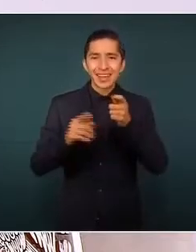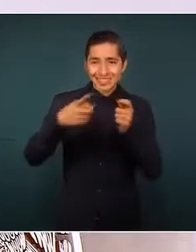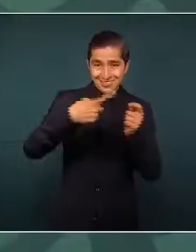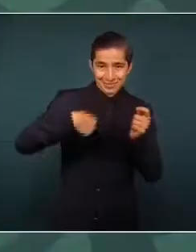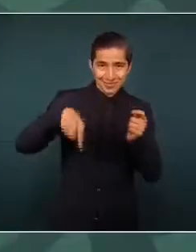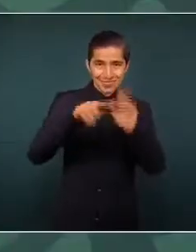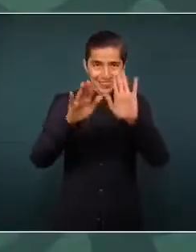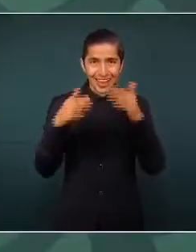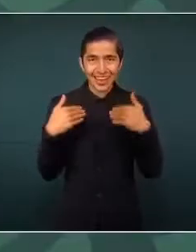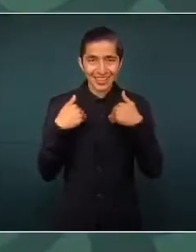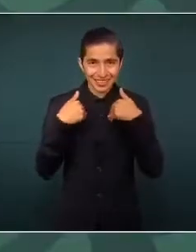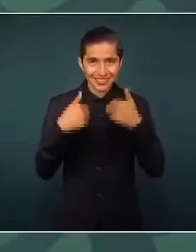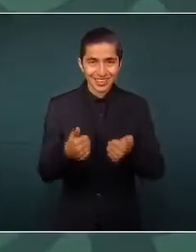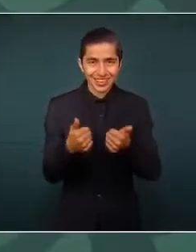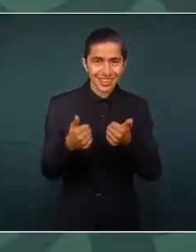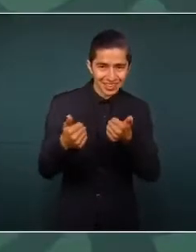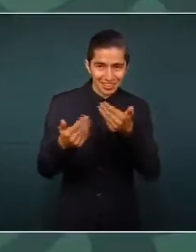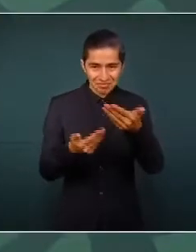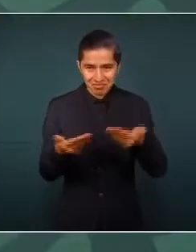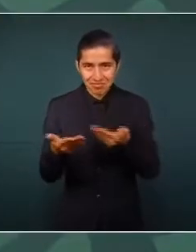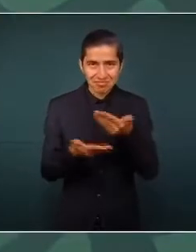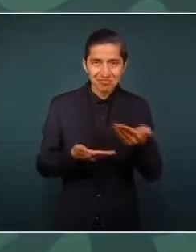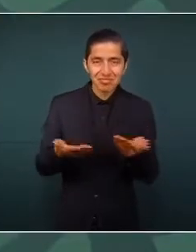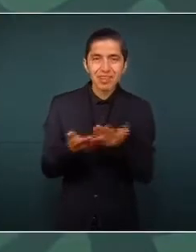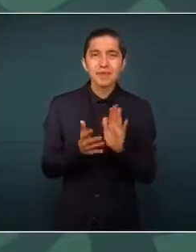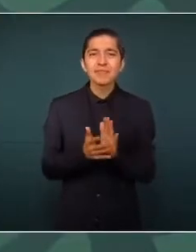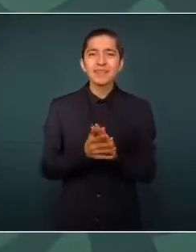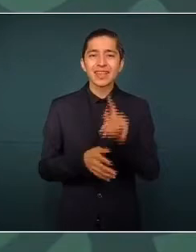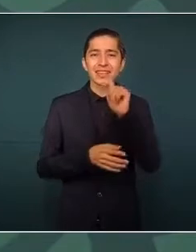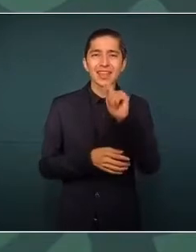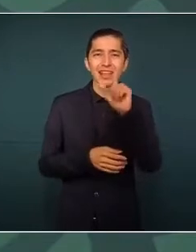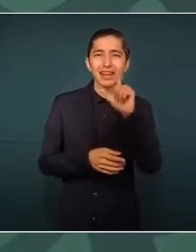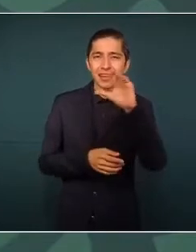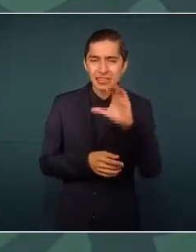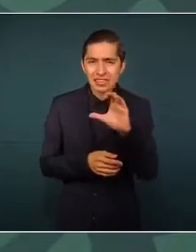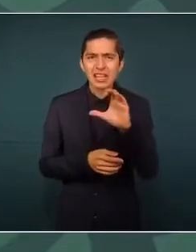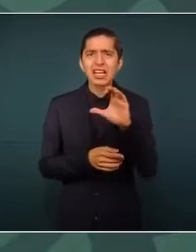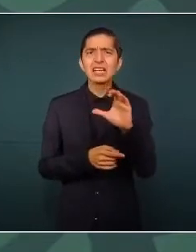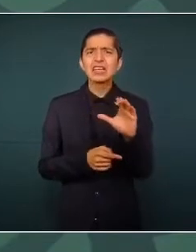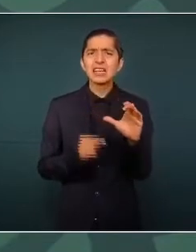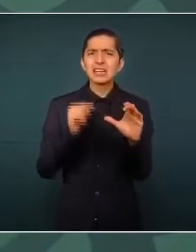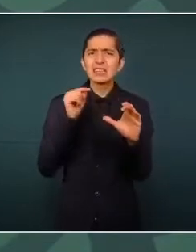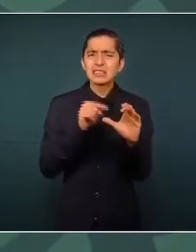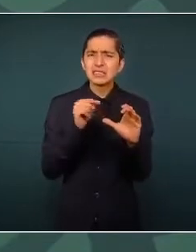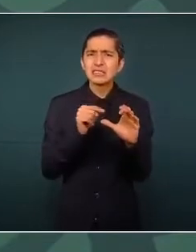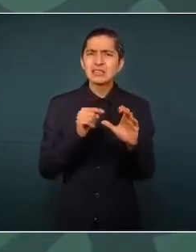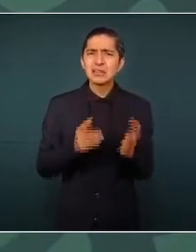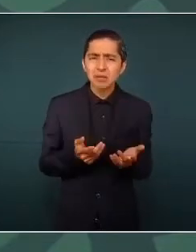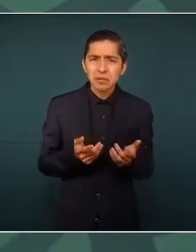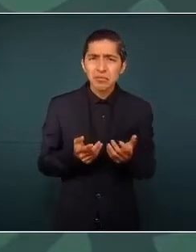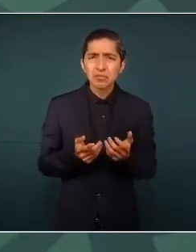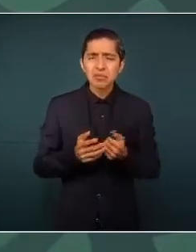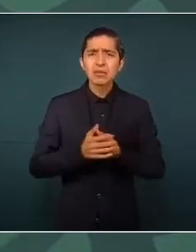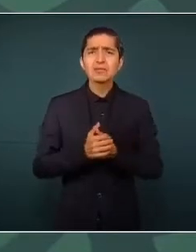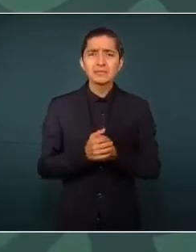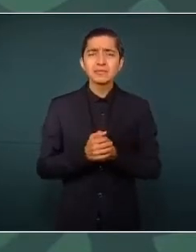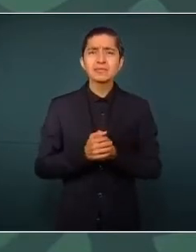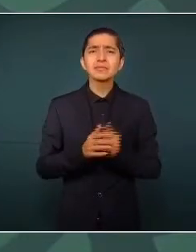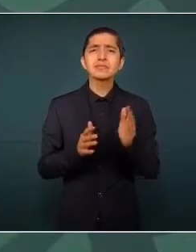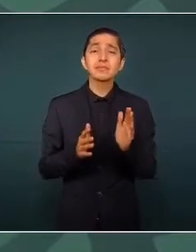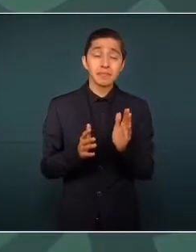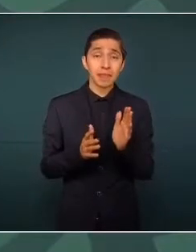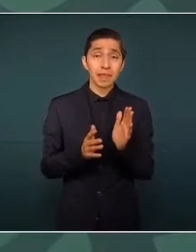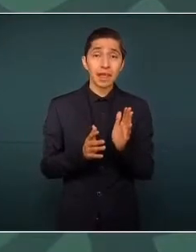entendamos. En el Tratado de Libre Comercio, aunque vamos